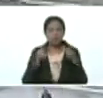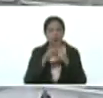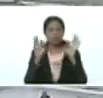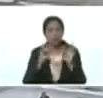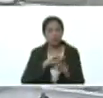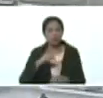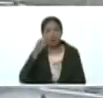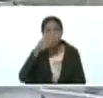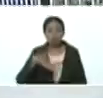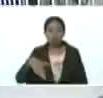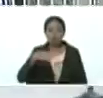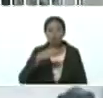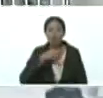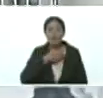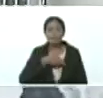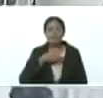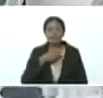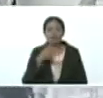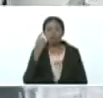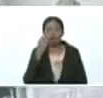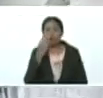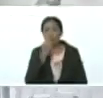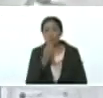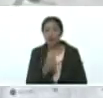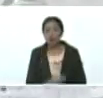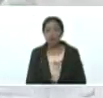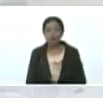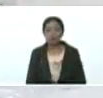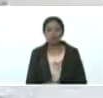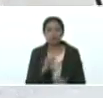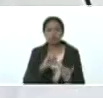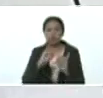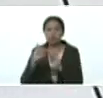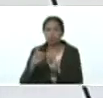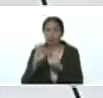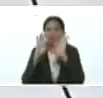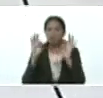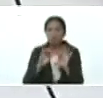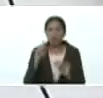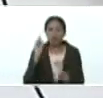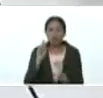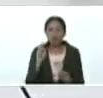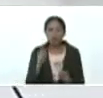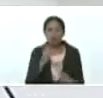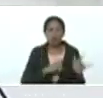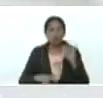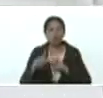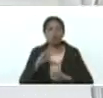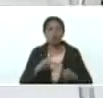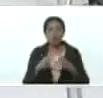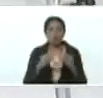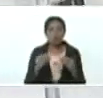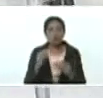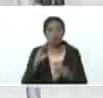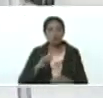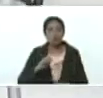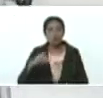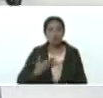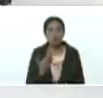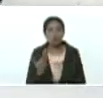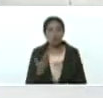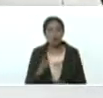nuestro pueblo en la misión Milagro. Así deben funcionar las cosas, deben funcionar con amor todo se puede,